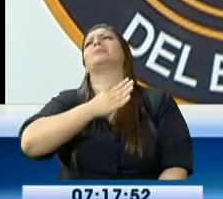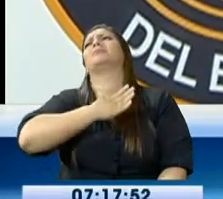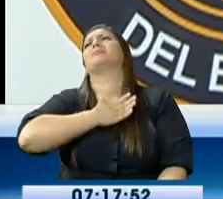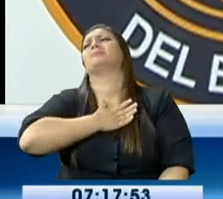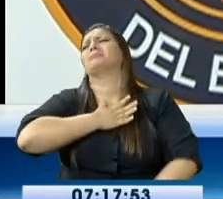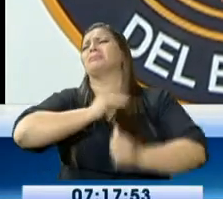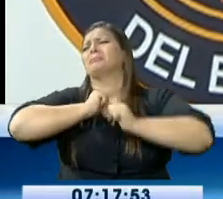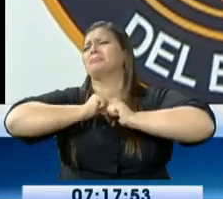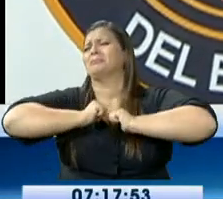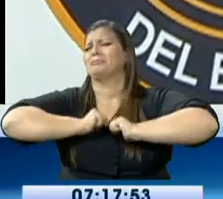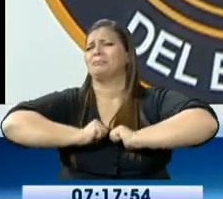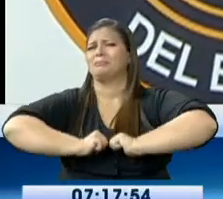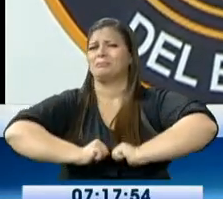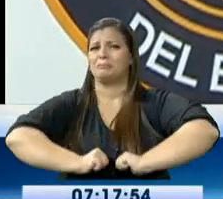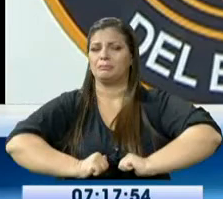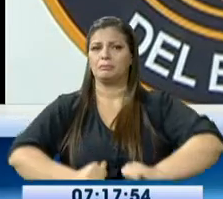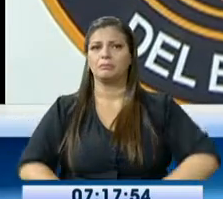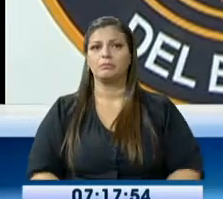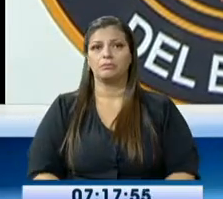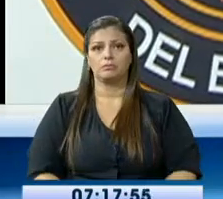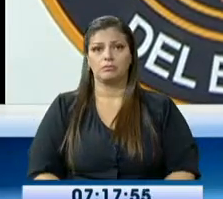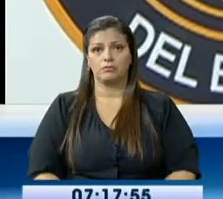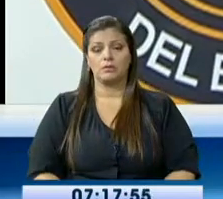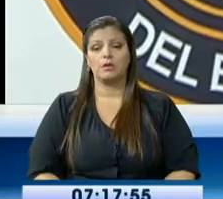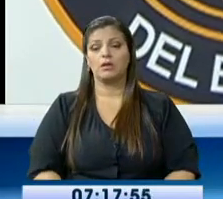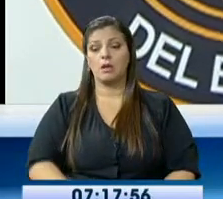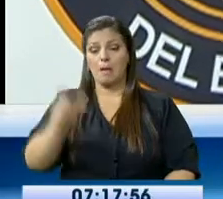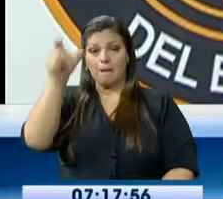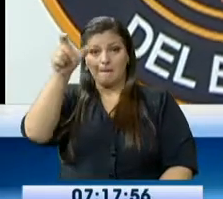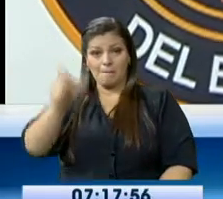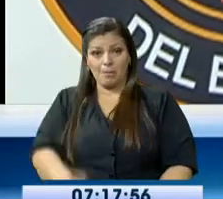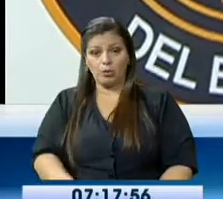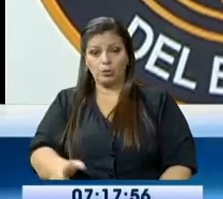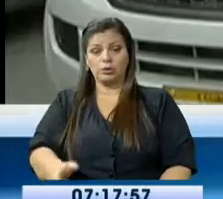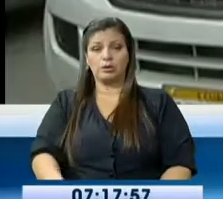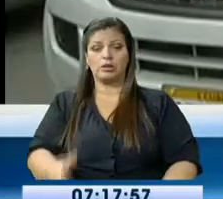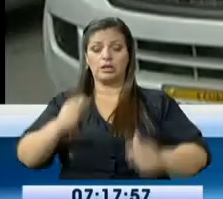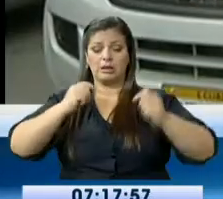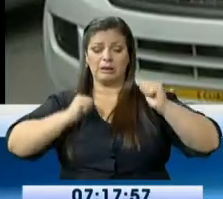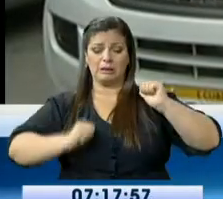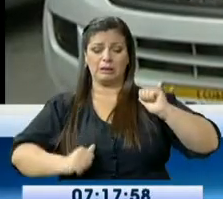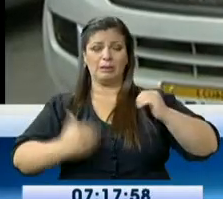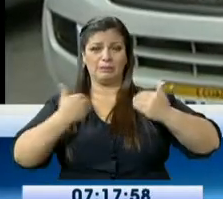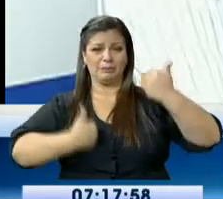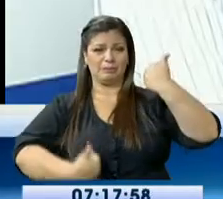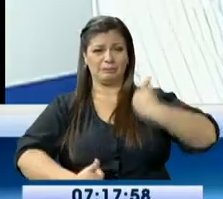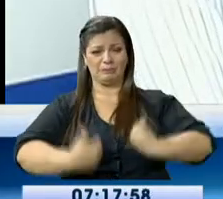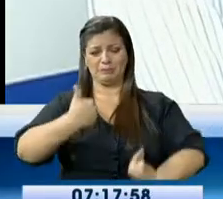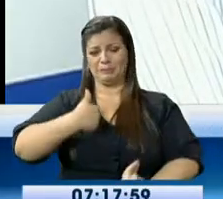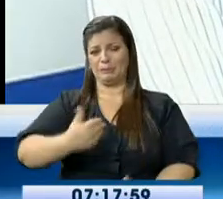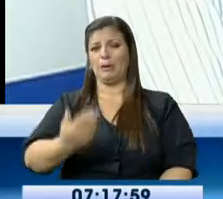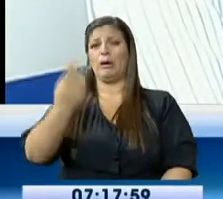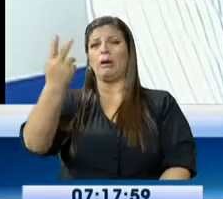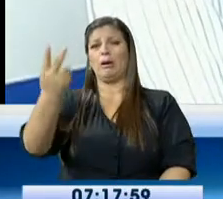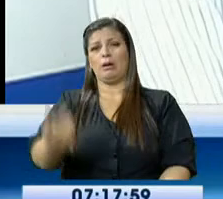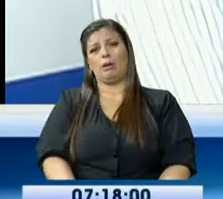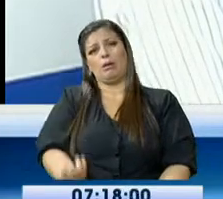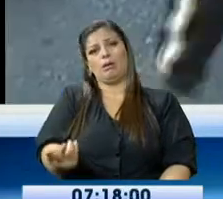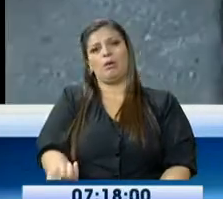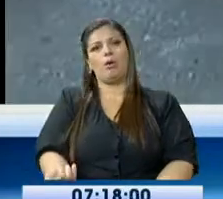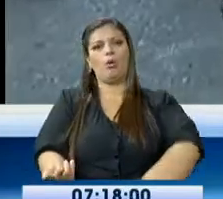que el que queda herido cae sobre el cadáver, y eso parece que le salva la vida. La víctima mortal deja 2 menores en la